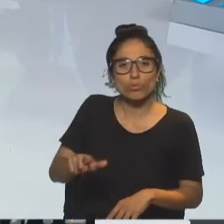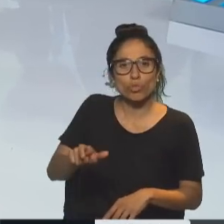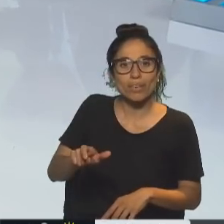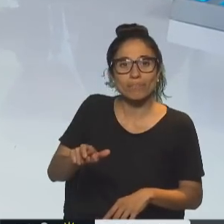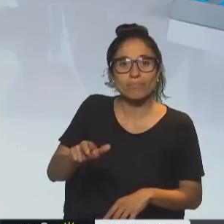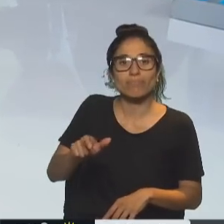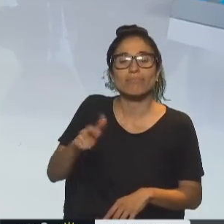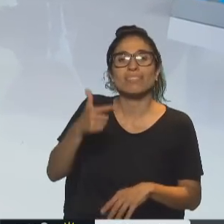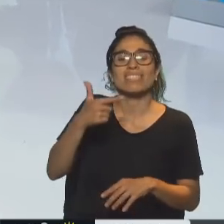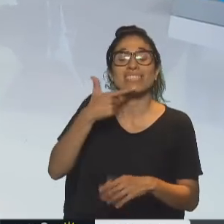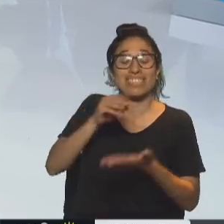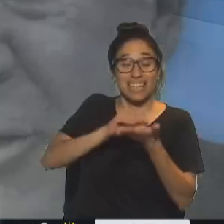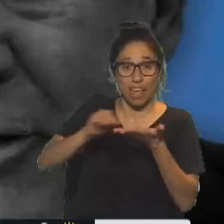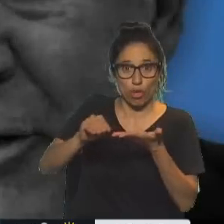ver.